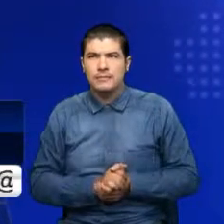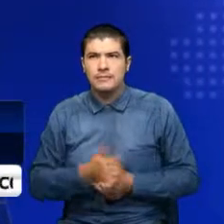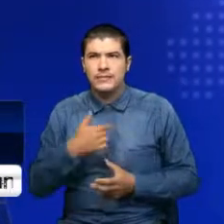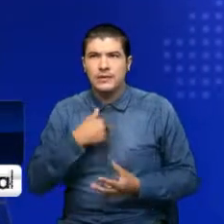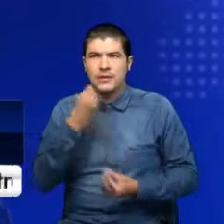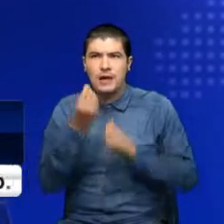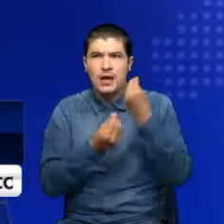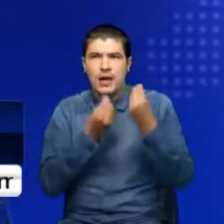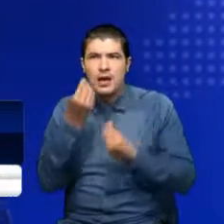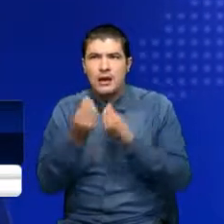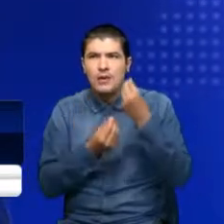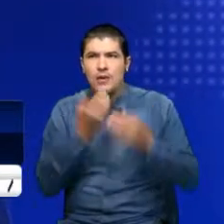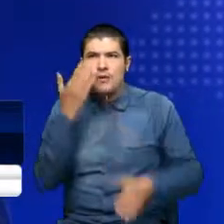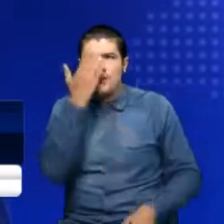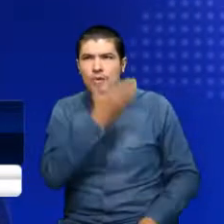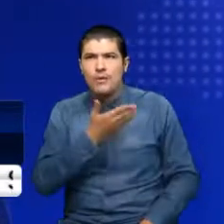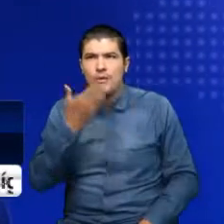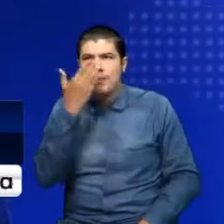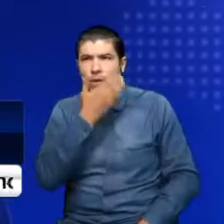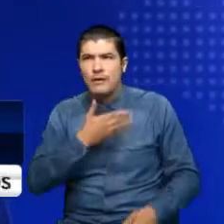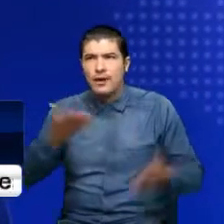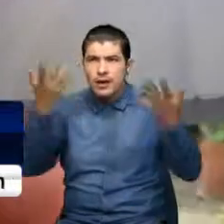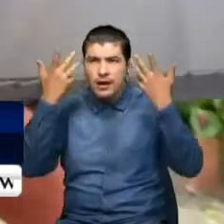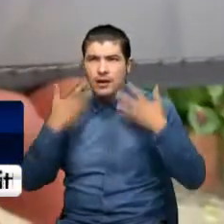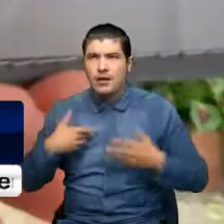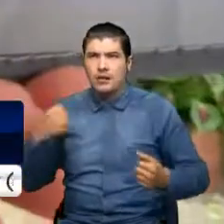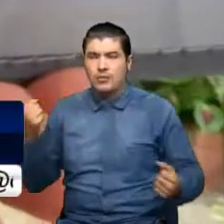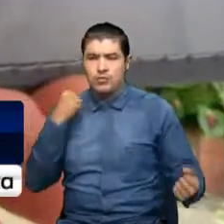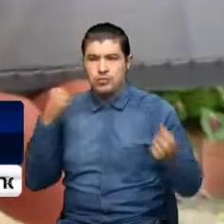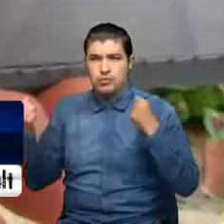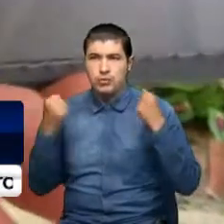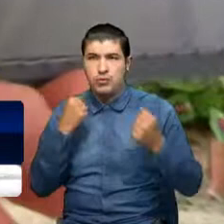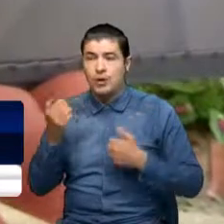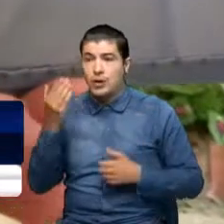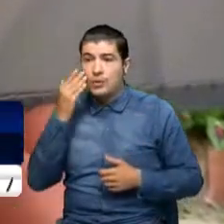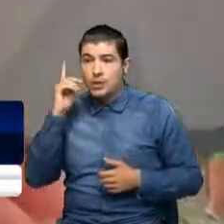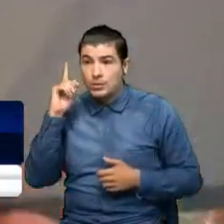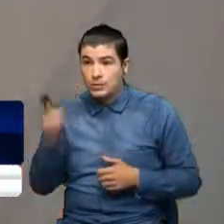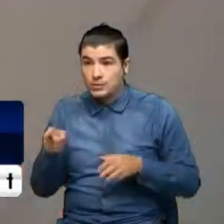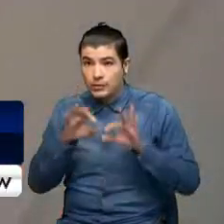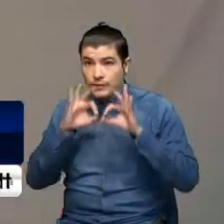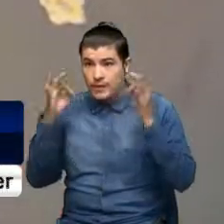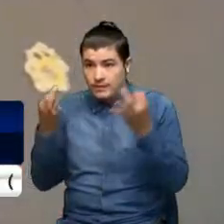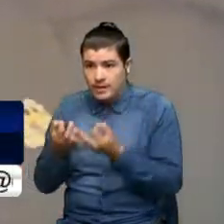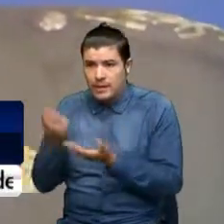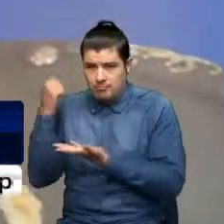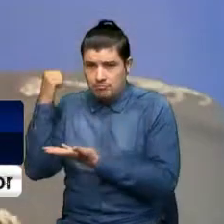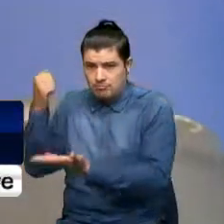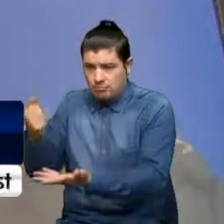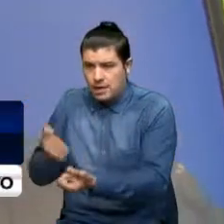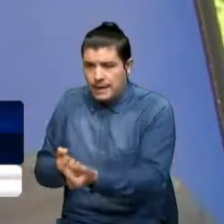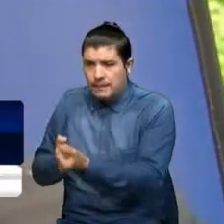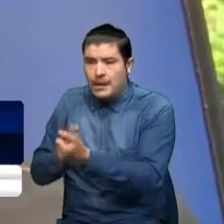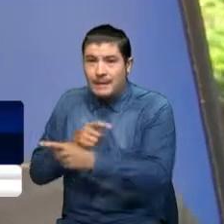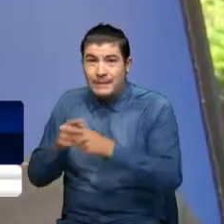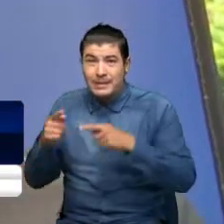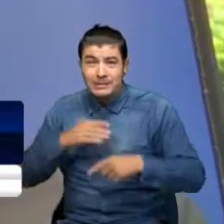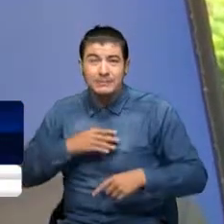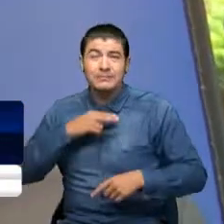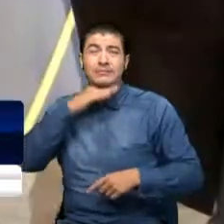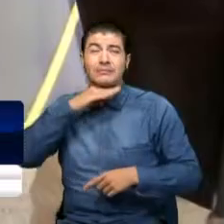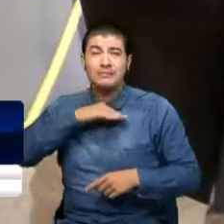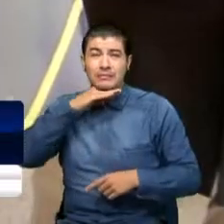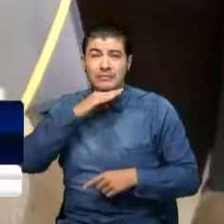prueba prueba física aun cuando los familiares recibirán una indemnización esta no cubre los